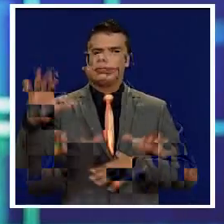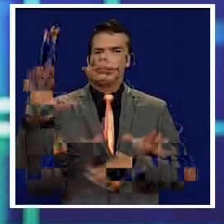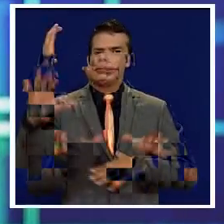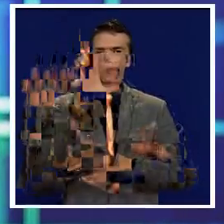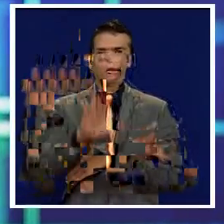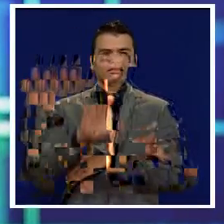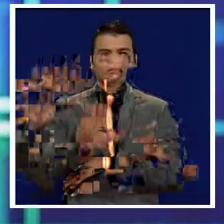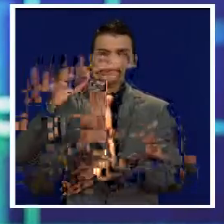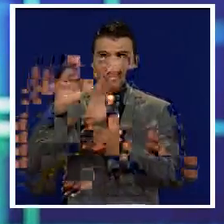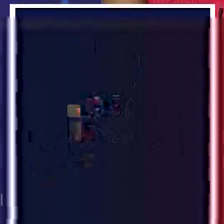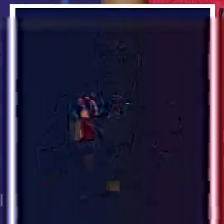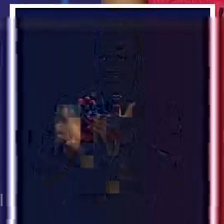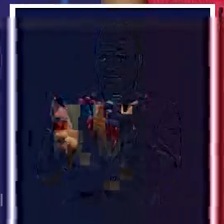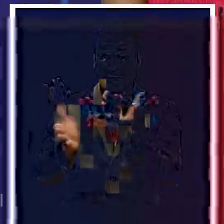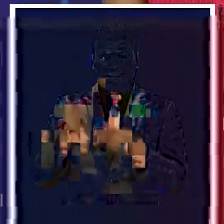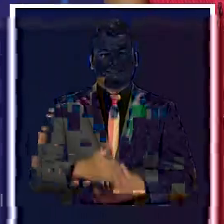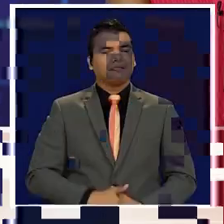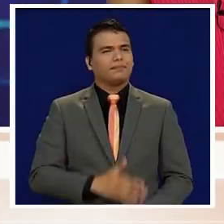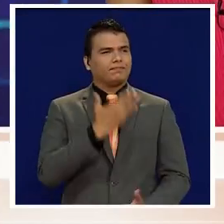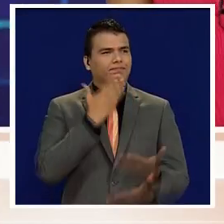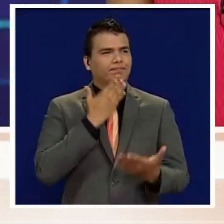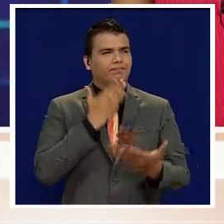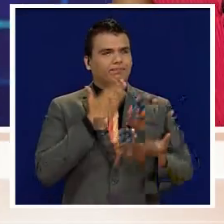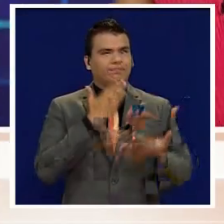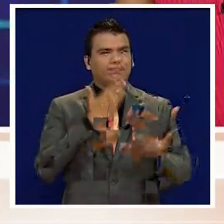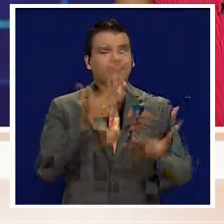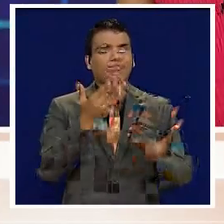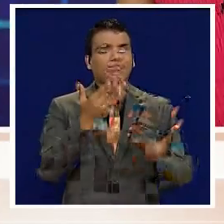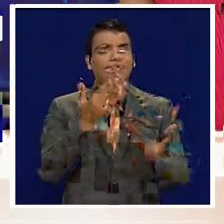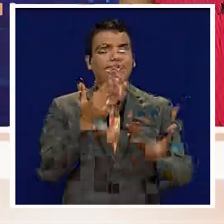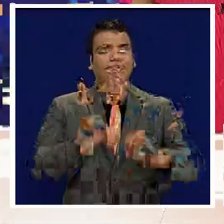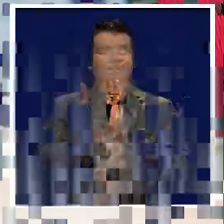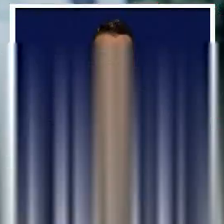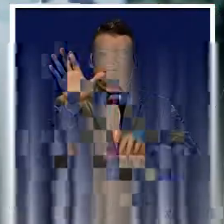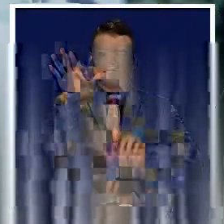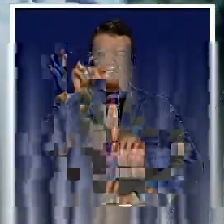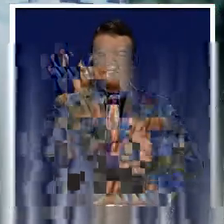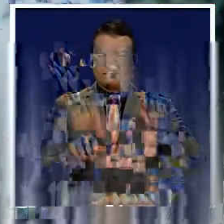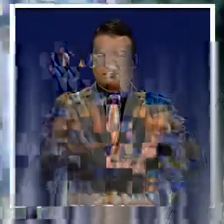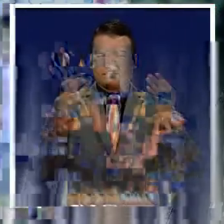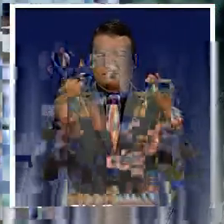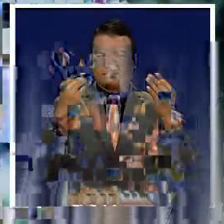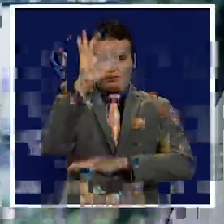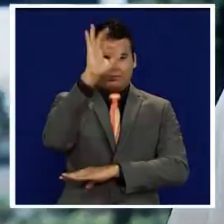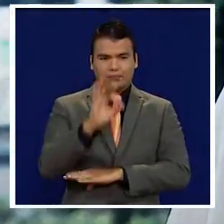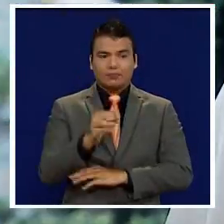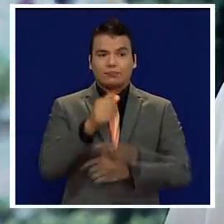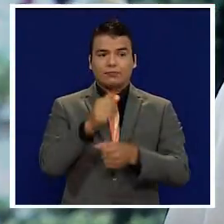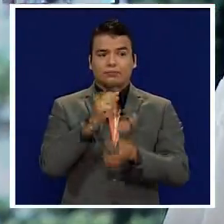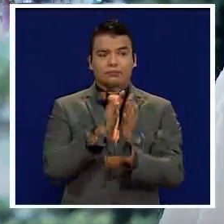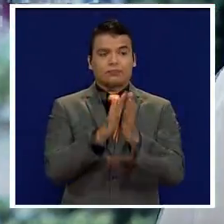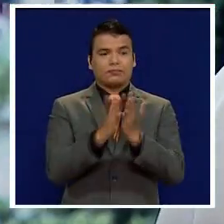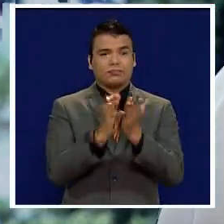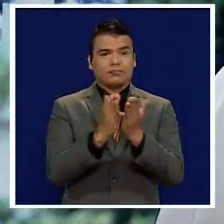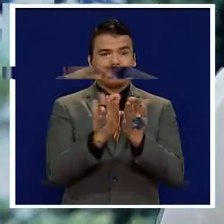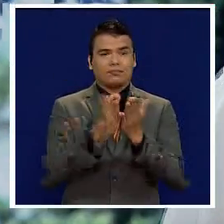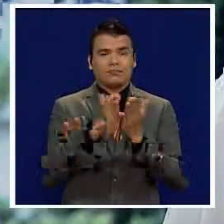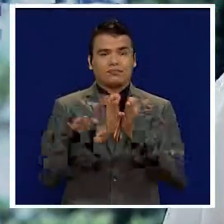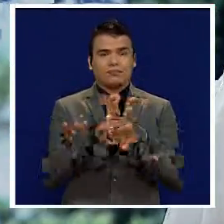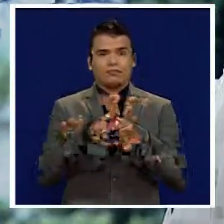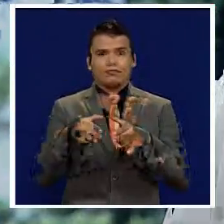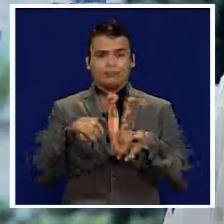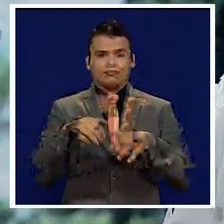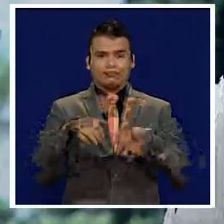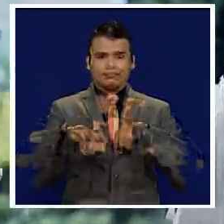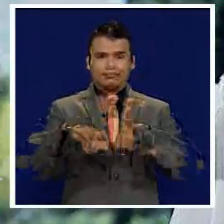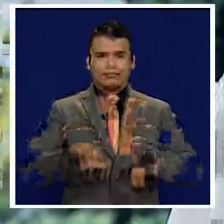María, adelante. Gracias, Lina. Buenos días para todos. El Pacífico Noticias, usted lo ha dicho, la Agencia Colombiana para la